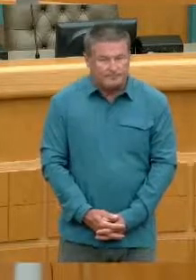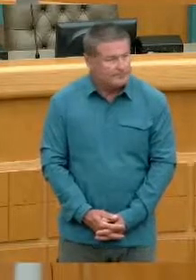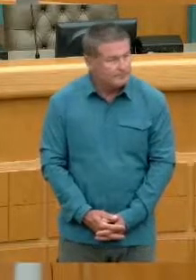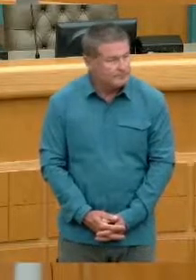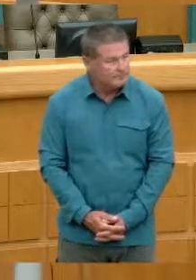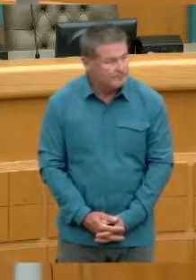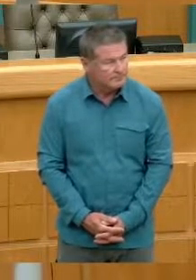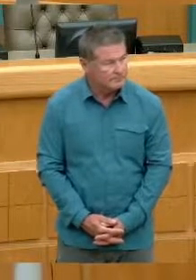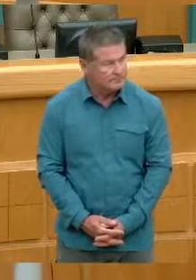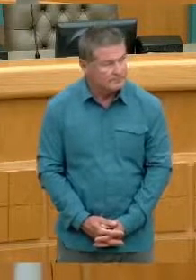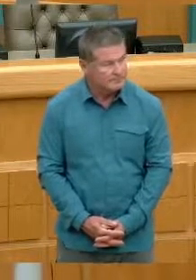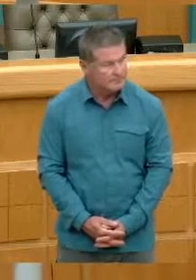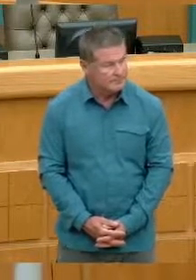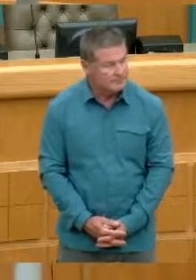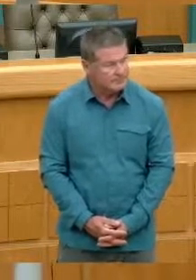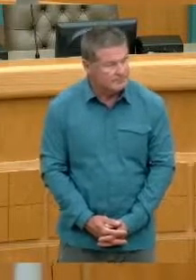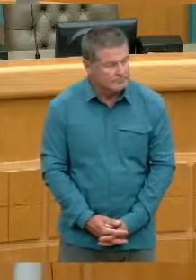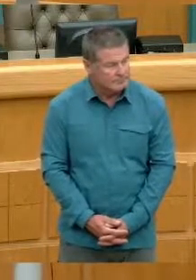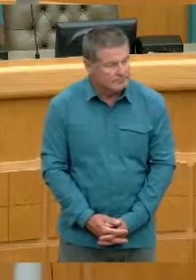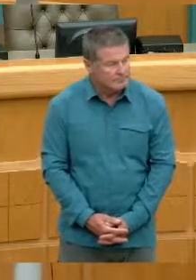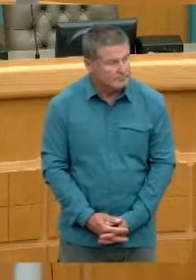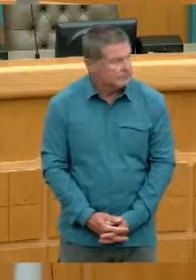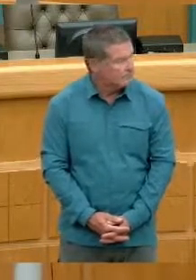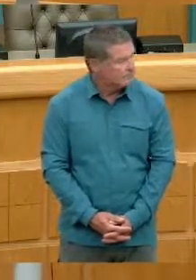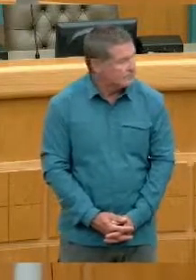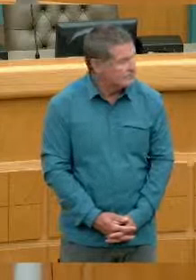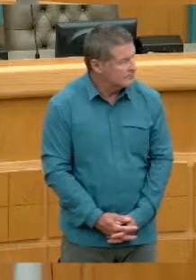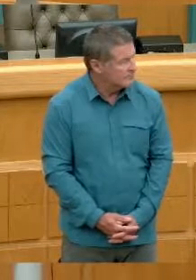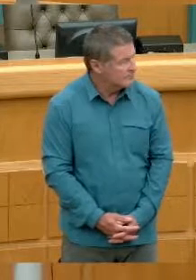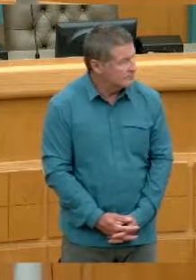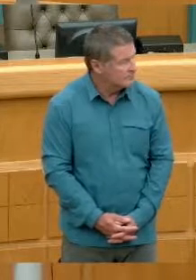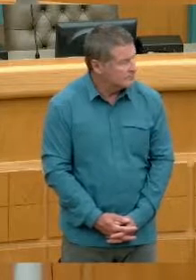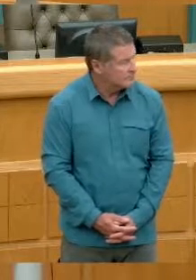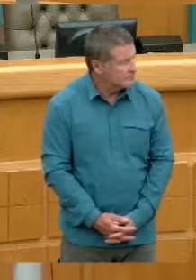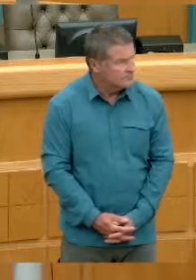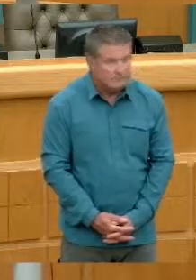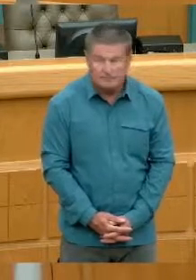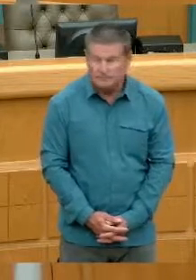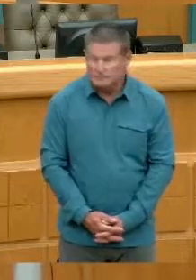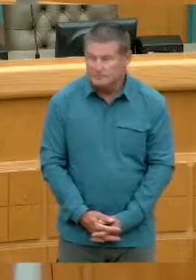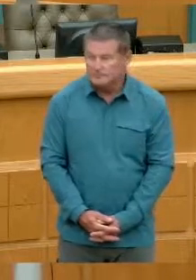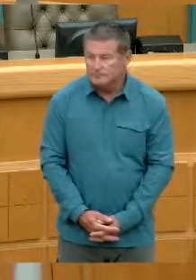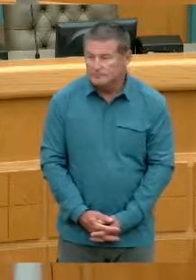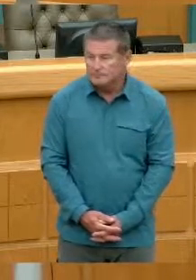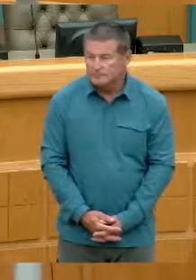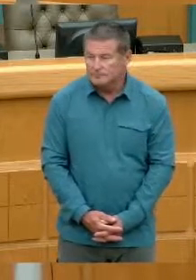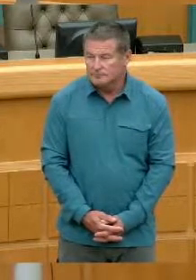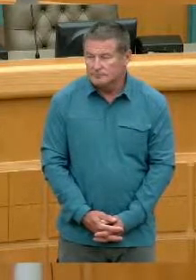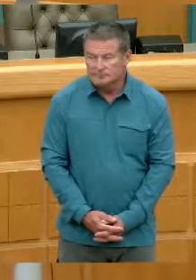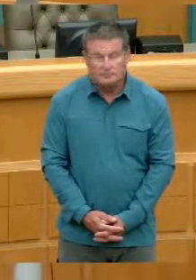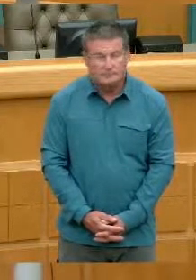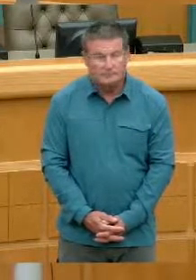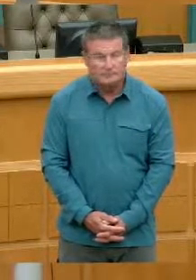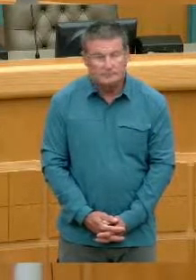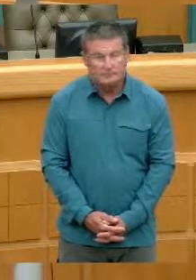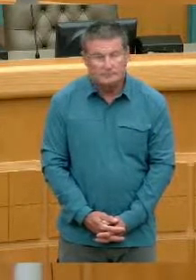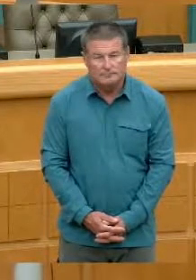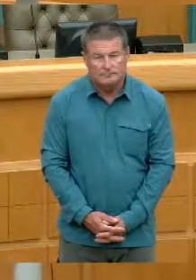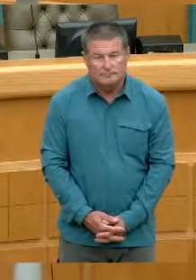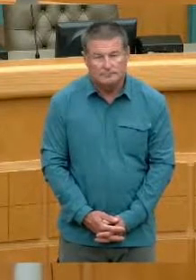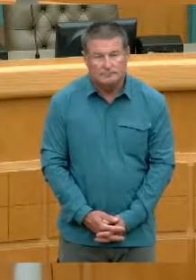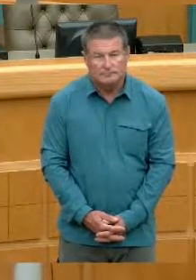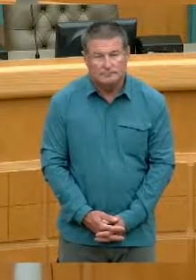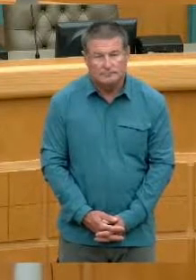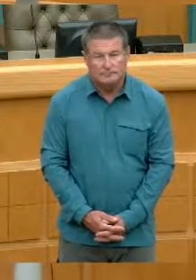512-883-2400. 11 casas de retiro se han examinado y para el jueves próximo se habrán examinado ya todas las casas de retiro.